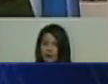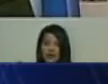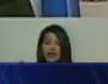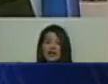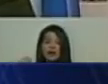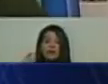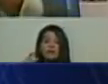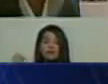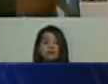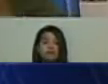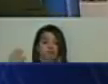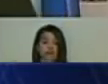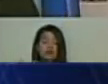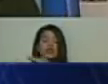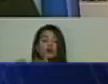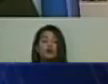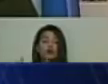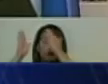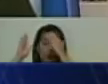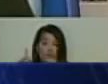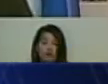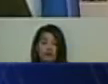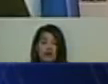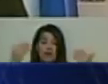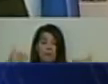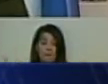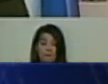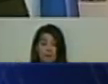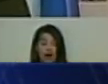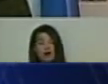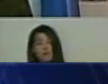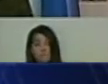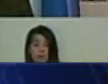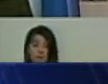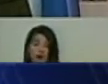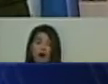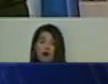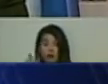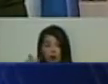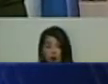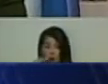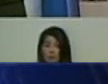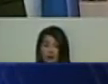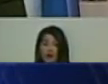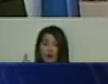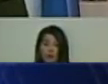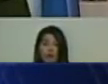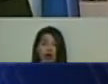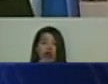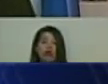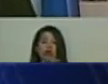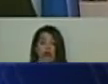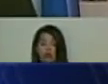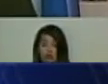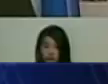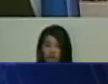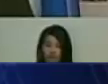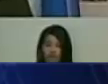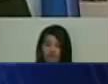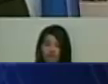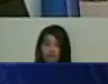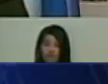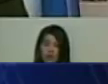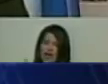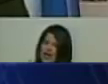instituciones públicas, obstaculización de vías principales, entre otras. En tal sentido, pues, ¿cuáles son las